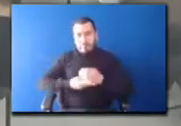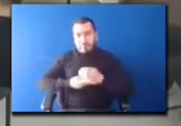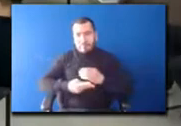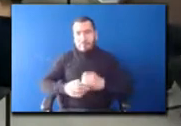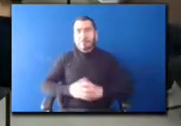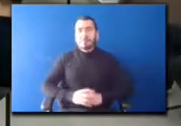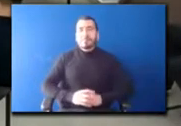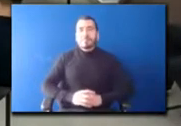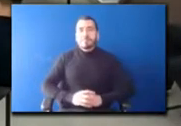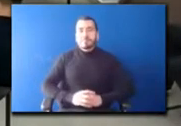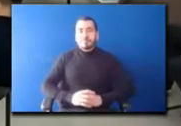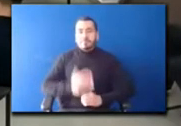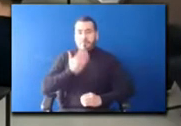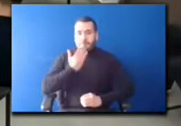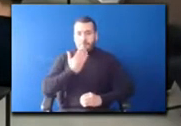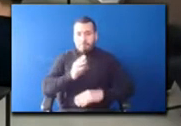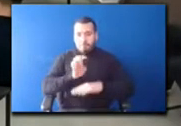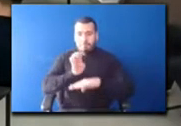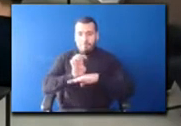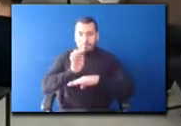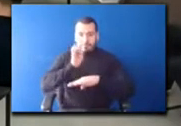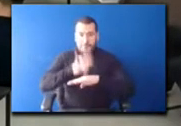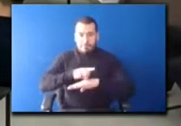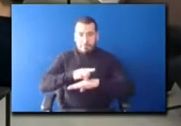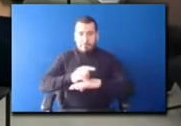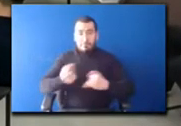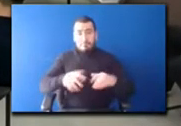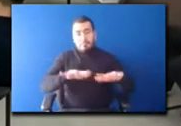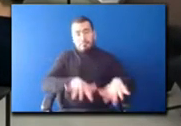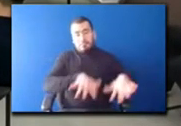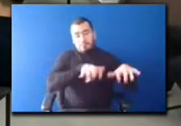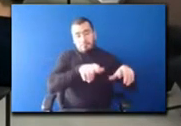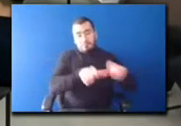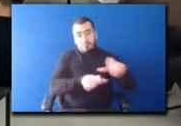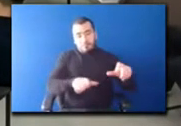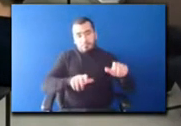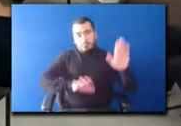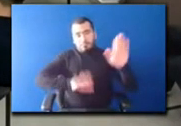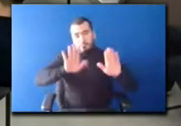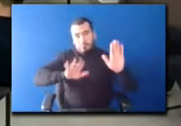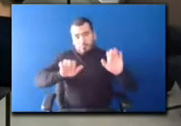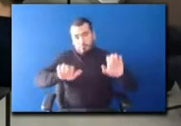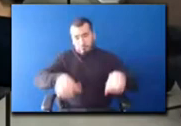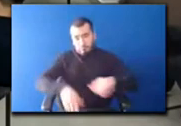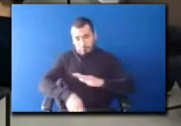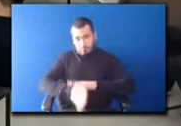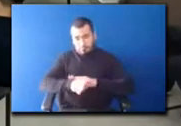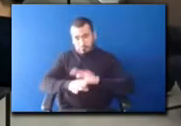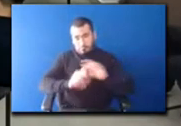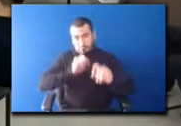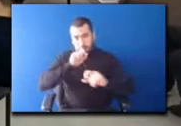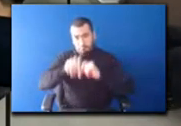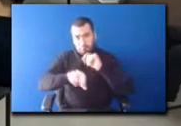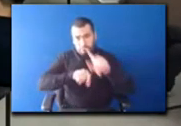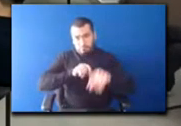Gracias, súper. Y damos paso a nuestro público para que pueda seguir haciendo sus preguntas.